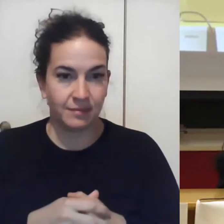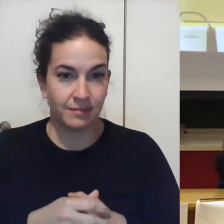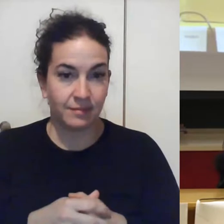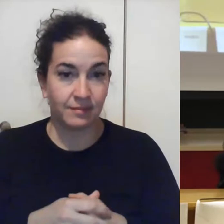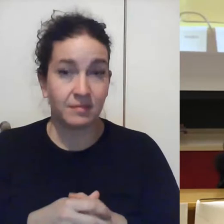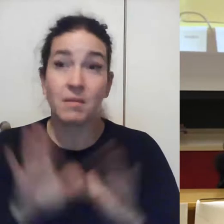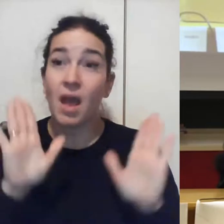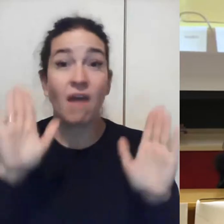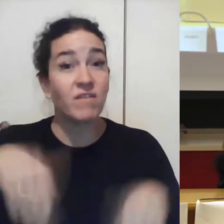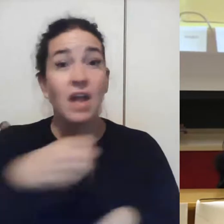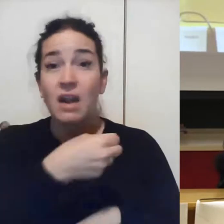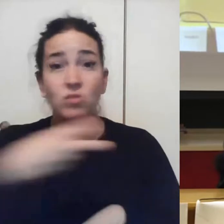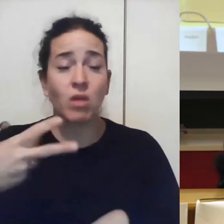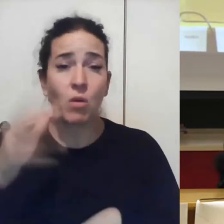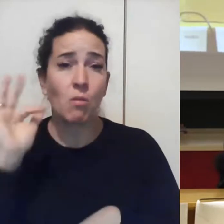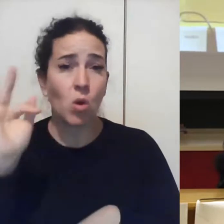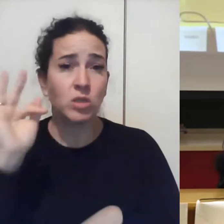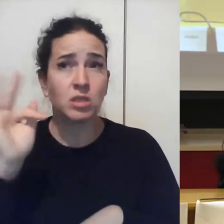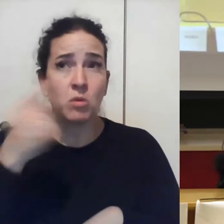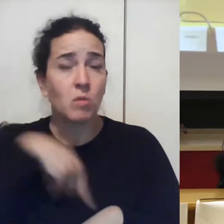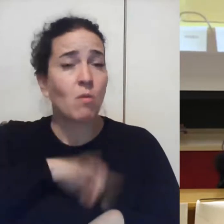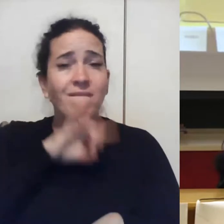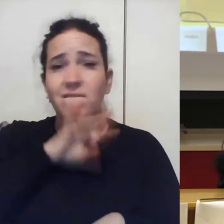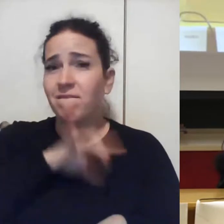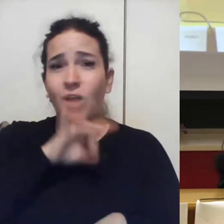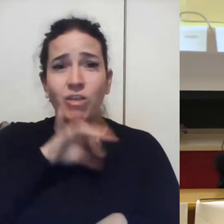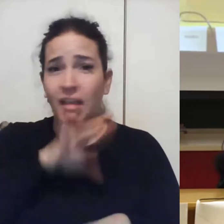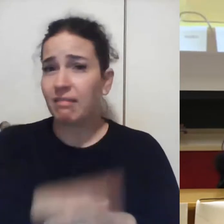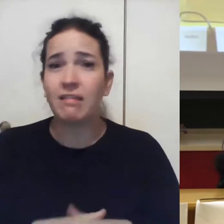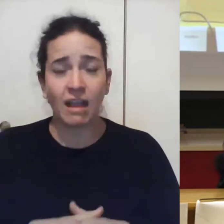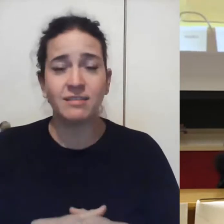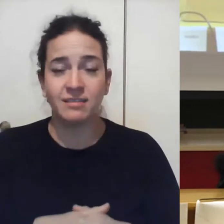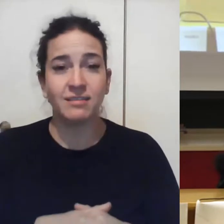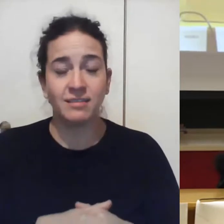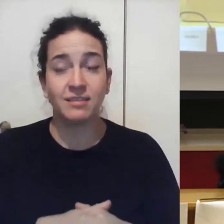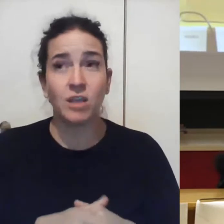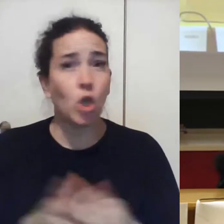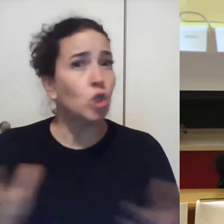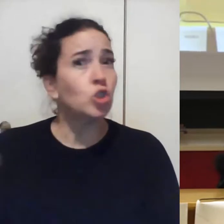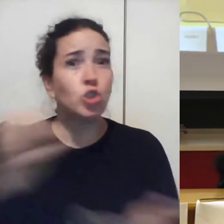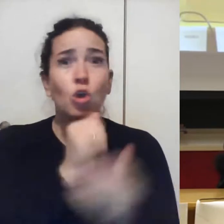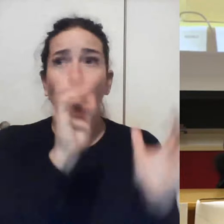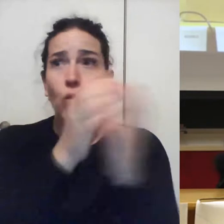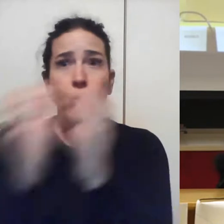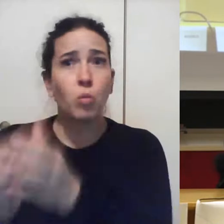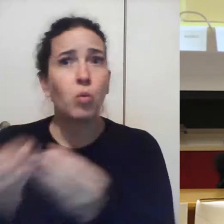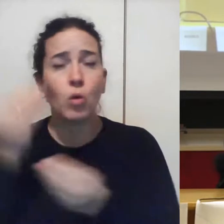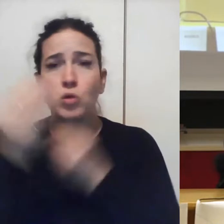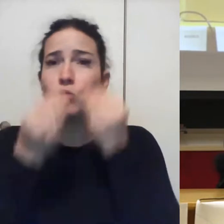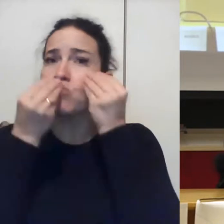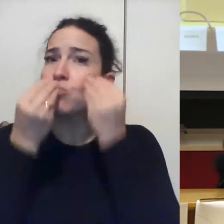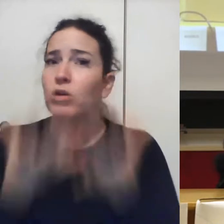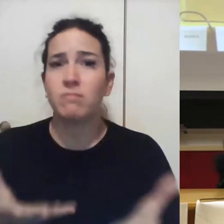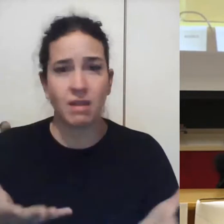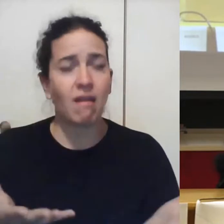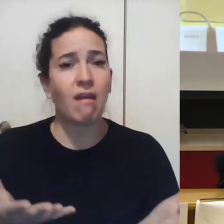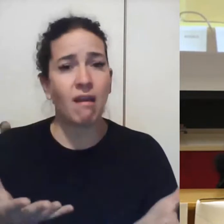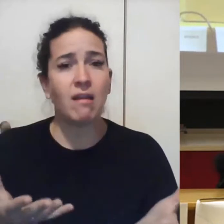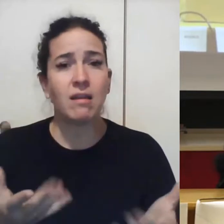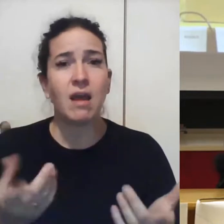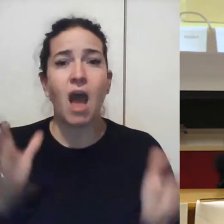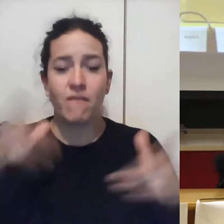Bueno, el resultado fue positivo, estamos muy contentas y todos los grupos hicieron cuentos en versión